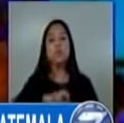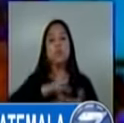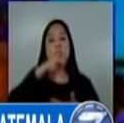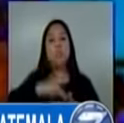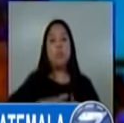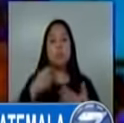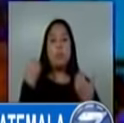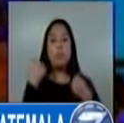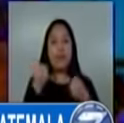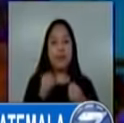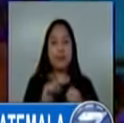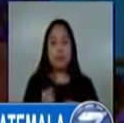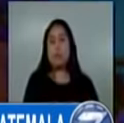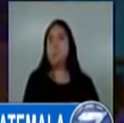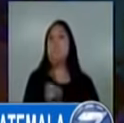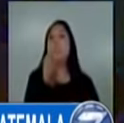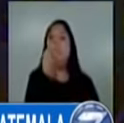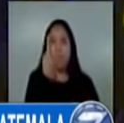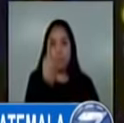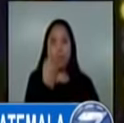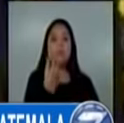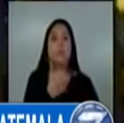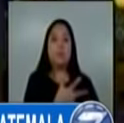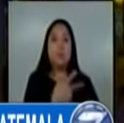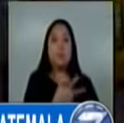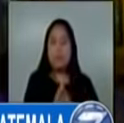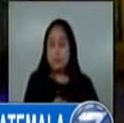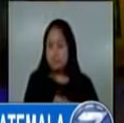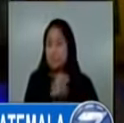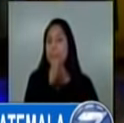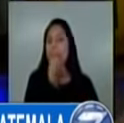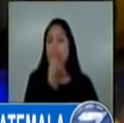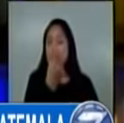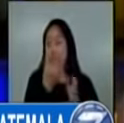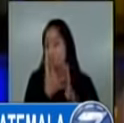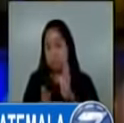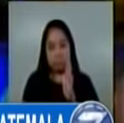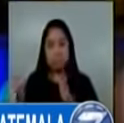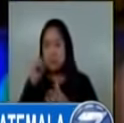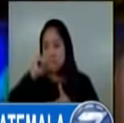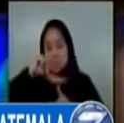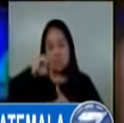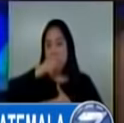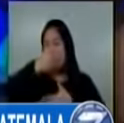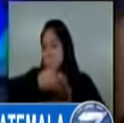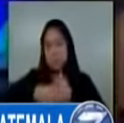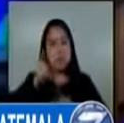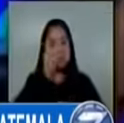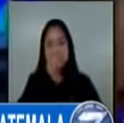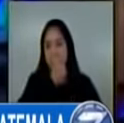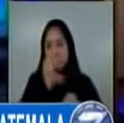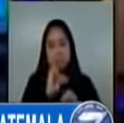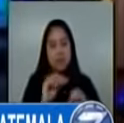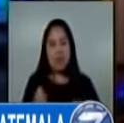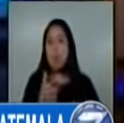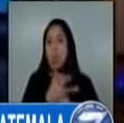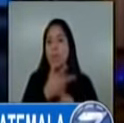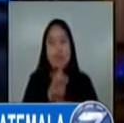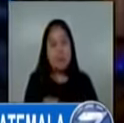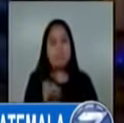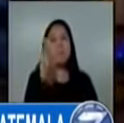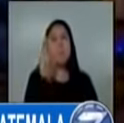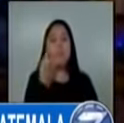Es el único país de los 3 centroamericanos que hemos desarrollado proyectos y que esperamos poderlos